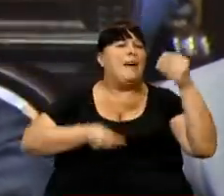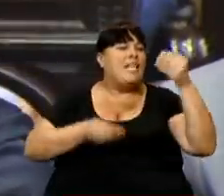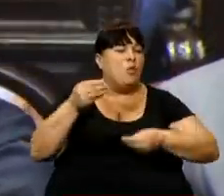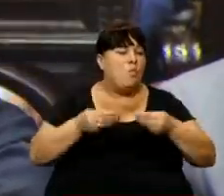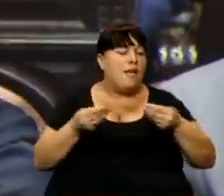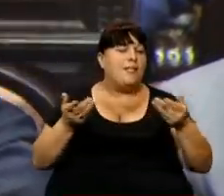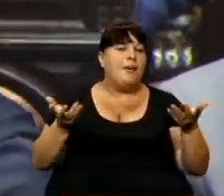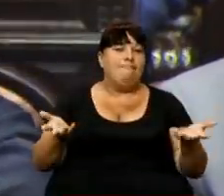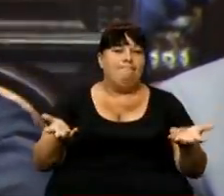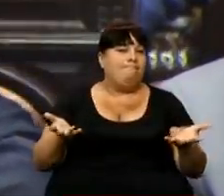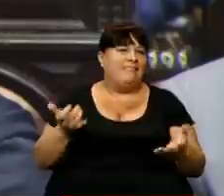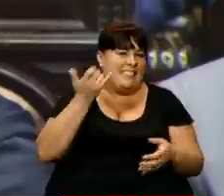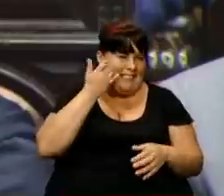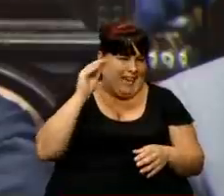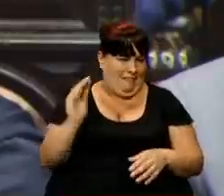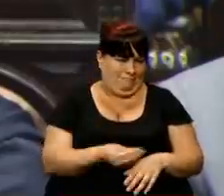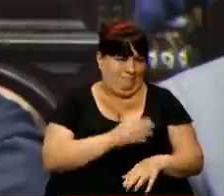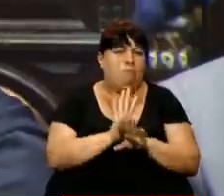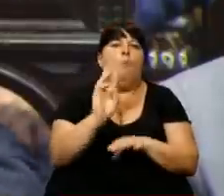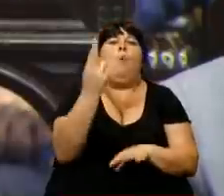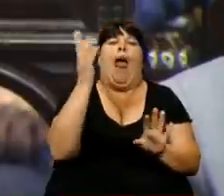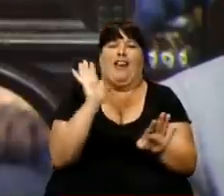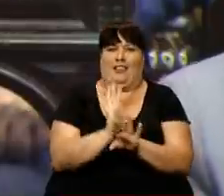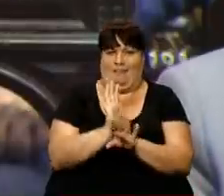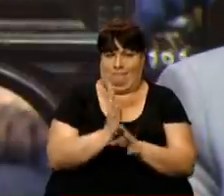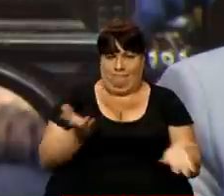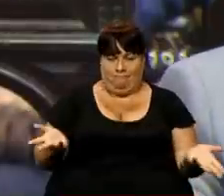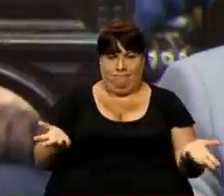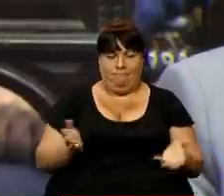presupuesto que ya falleció, de muerte natural.